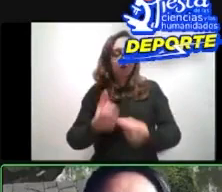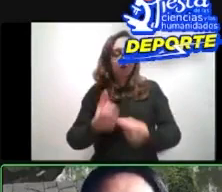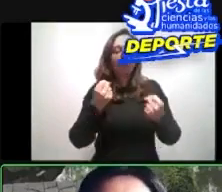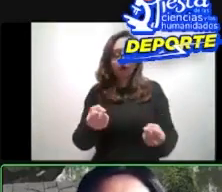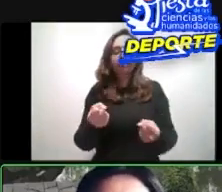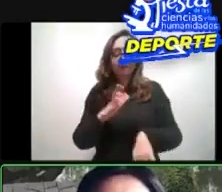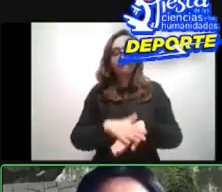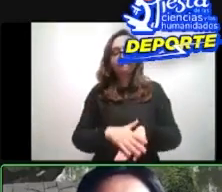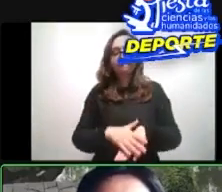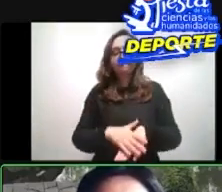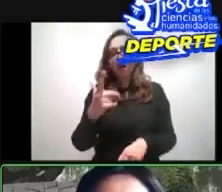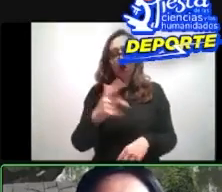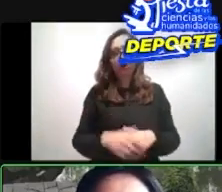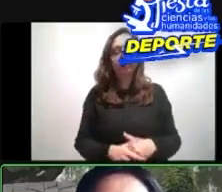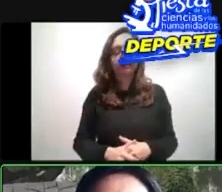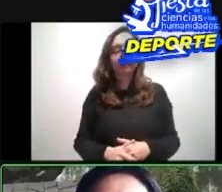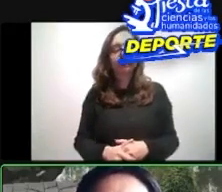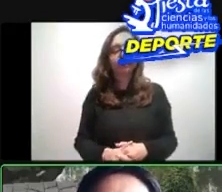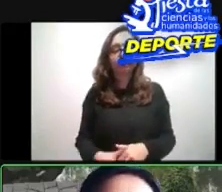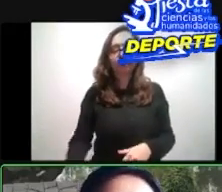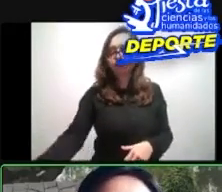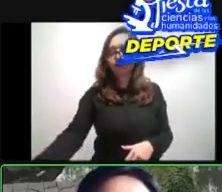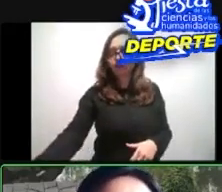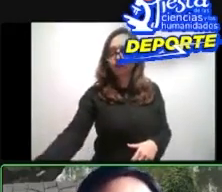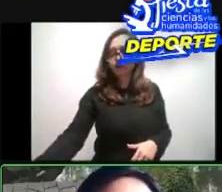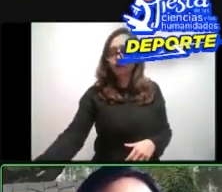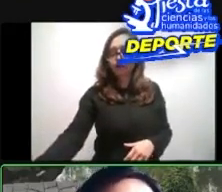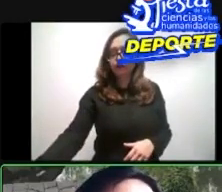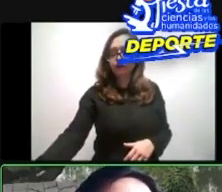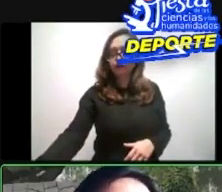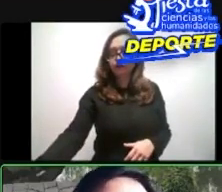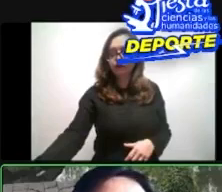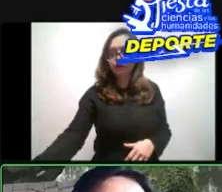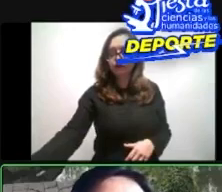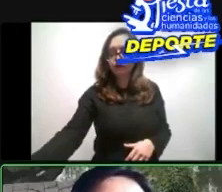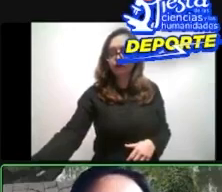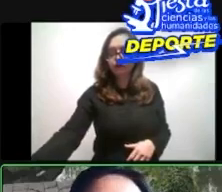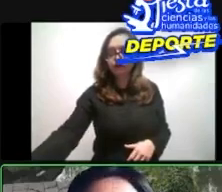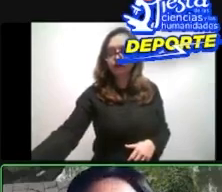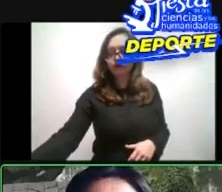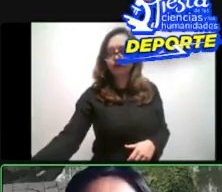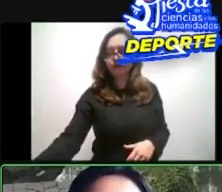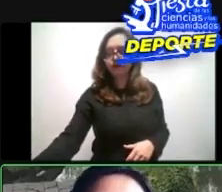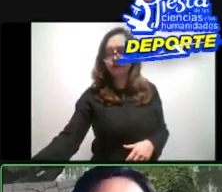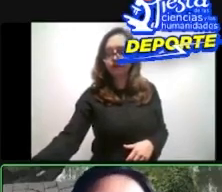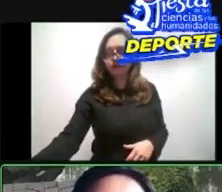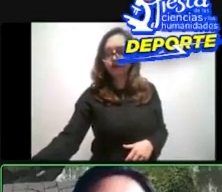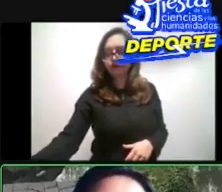de los atletas de alto rendimiento. Ahora, puede ser que otra práctica como es Tai Chi